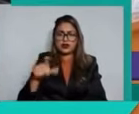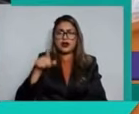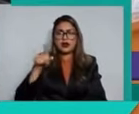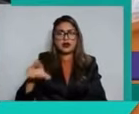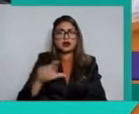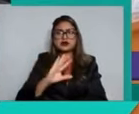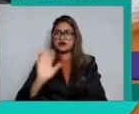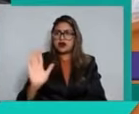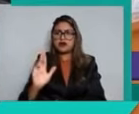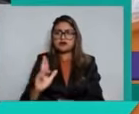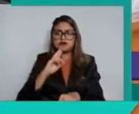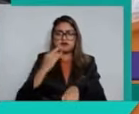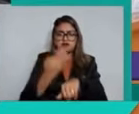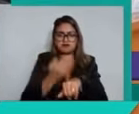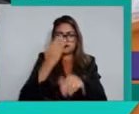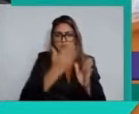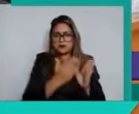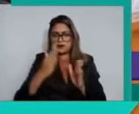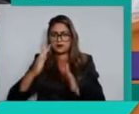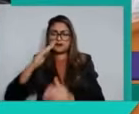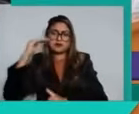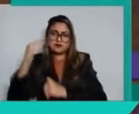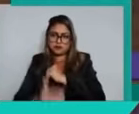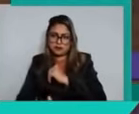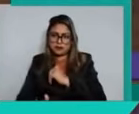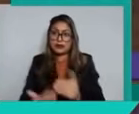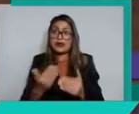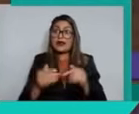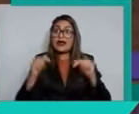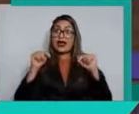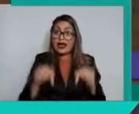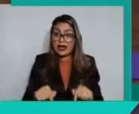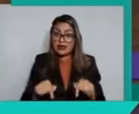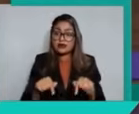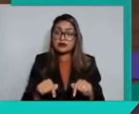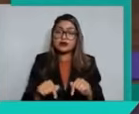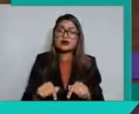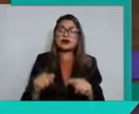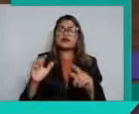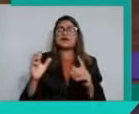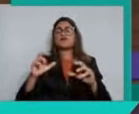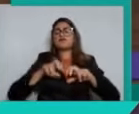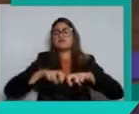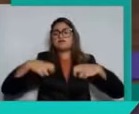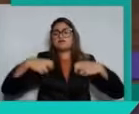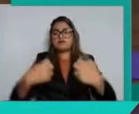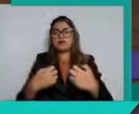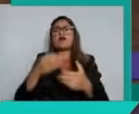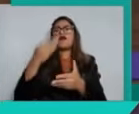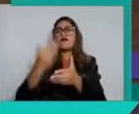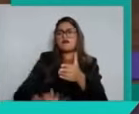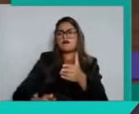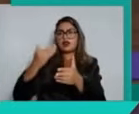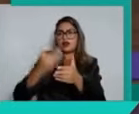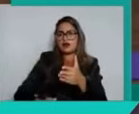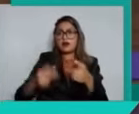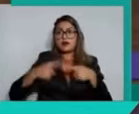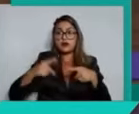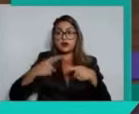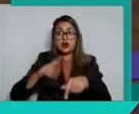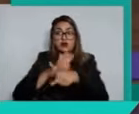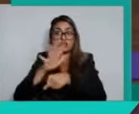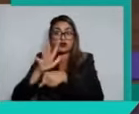órgano colegiado no contará con el quórum legal suficiente para sesionar o ejercer